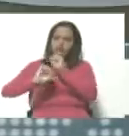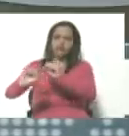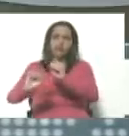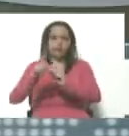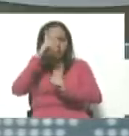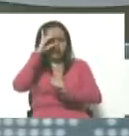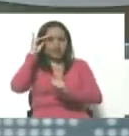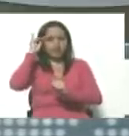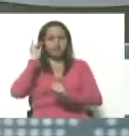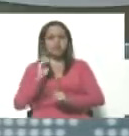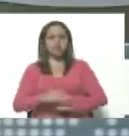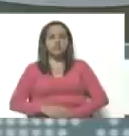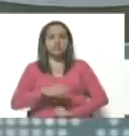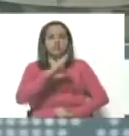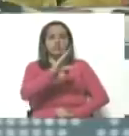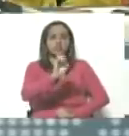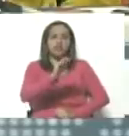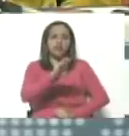Ceballos,